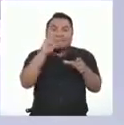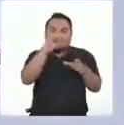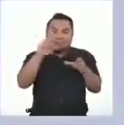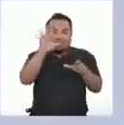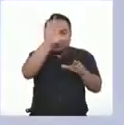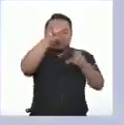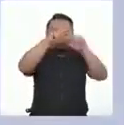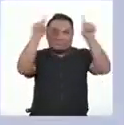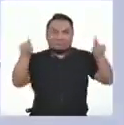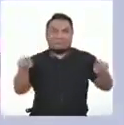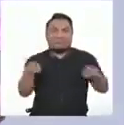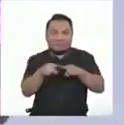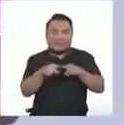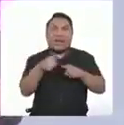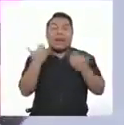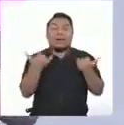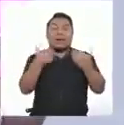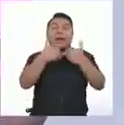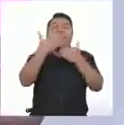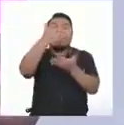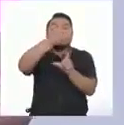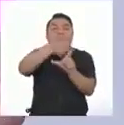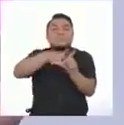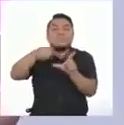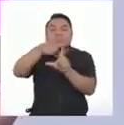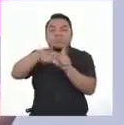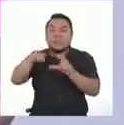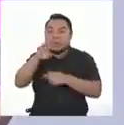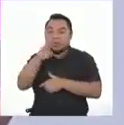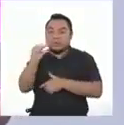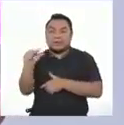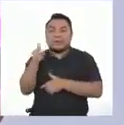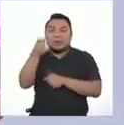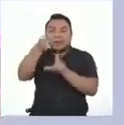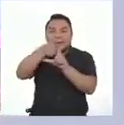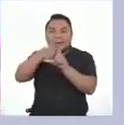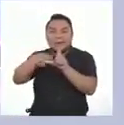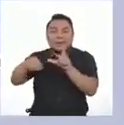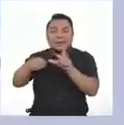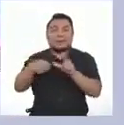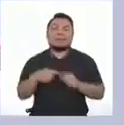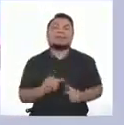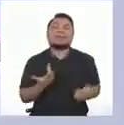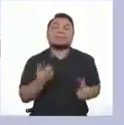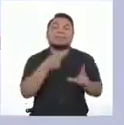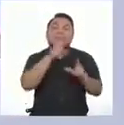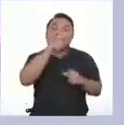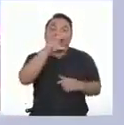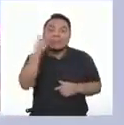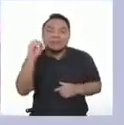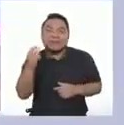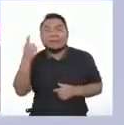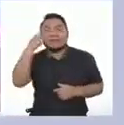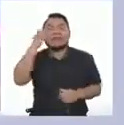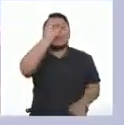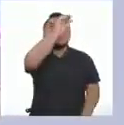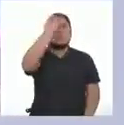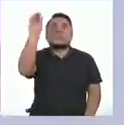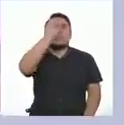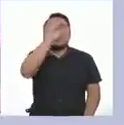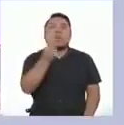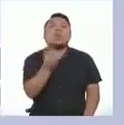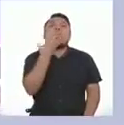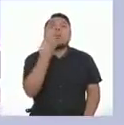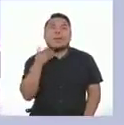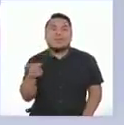100%. Ahora tenemos que dividir los 400 gramos de quinoa entre 100 para poder así saber cuántos gramos vale